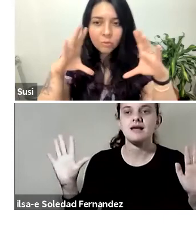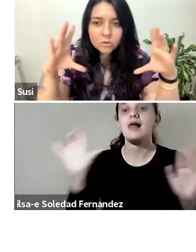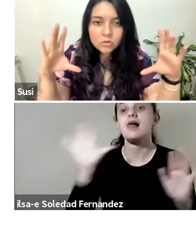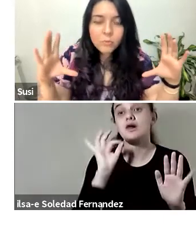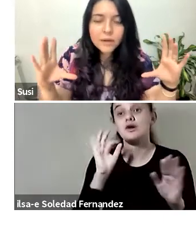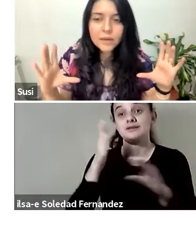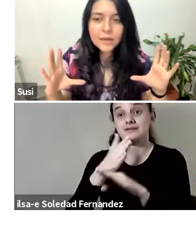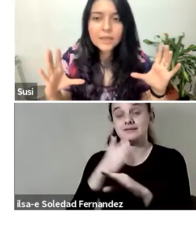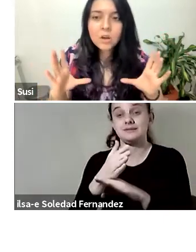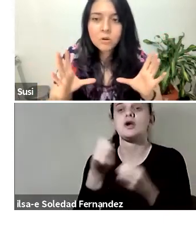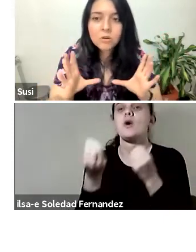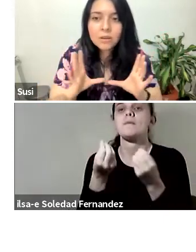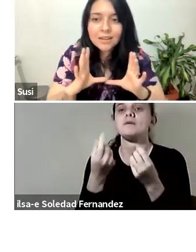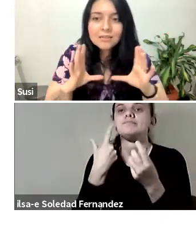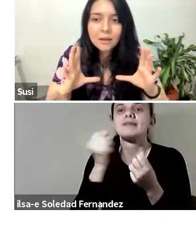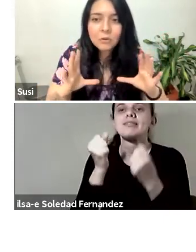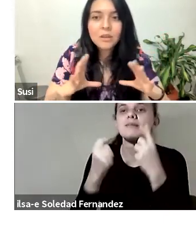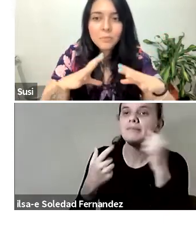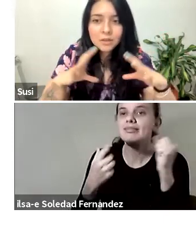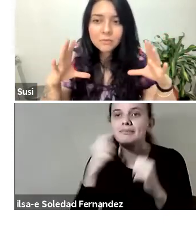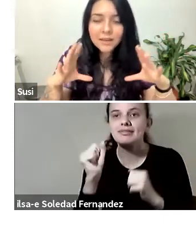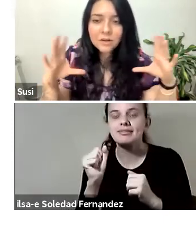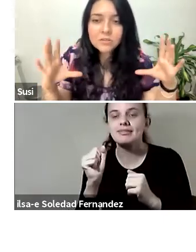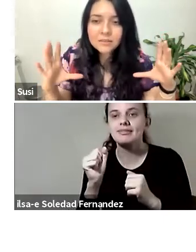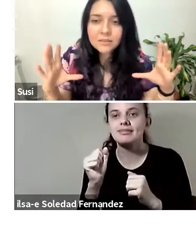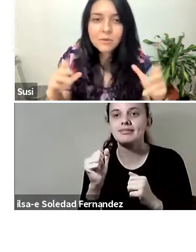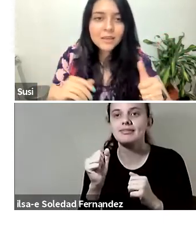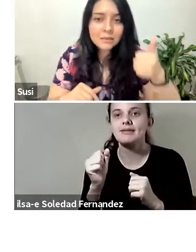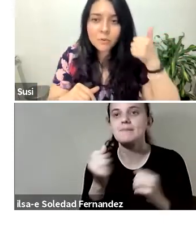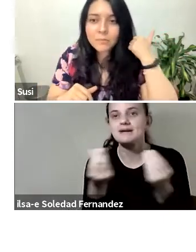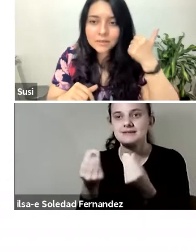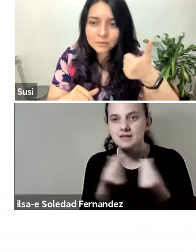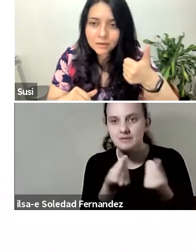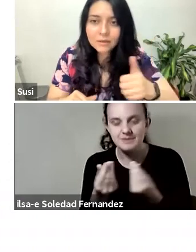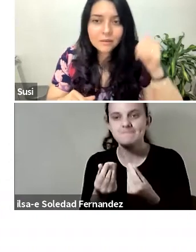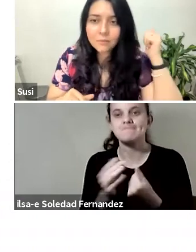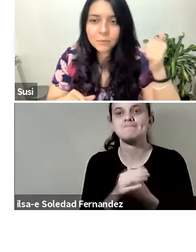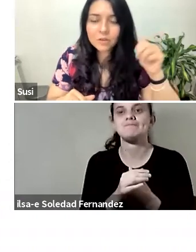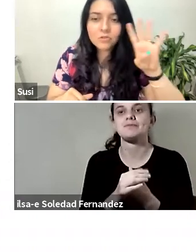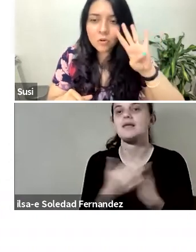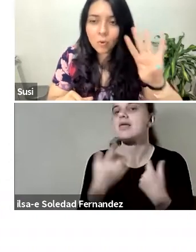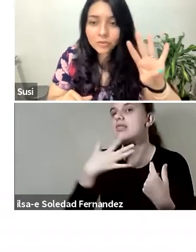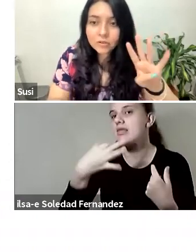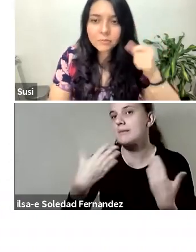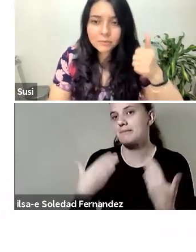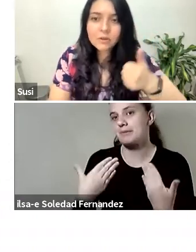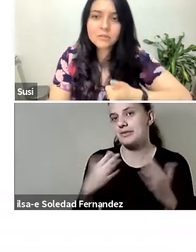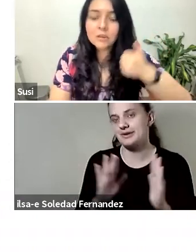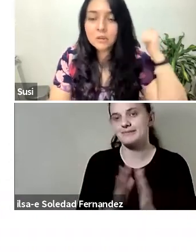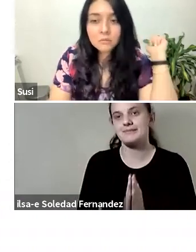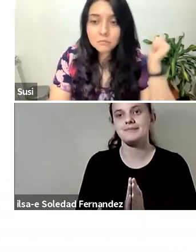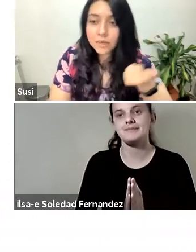así, como súper generales, y es como, ¿qué necesitamos? Que las personas, para que algo sea accesible, que se pueda percibir. Ese es el primero, son solo 4, y el